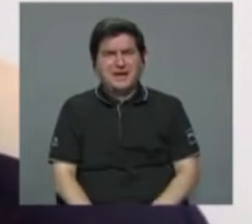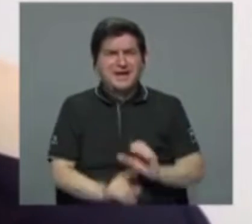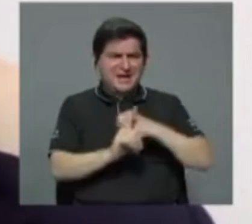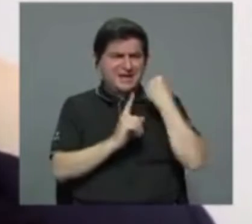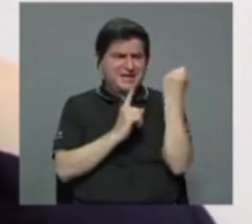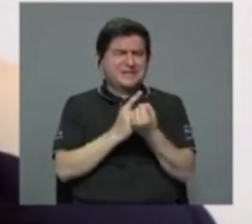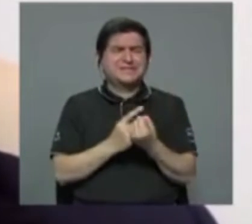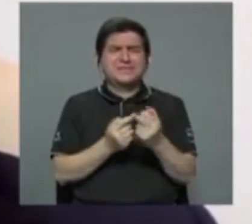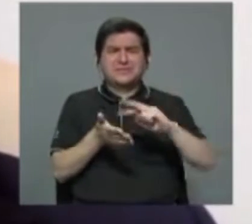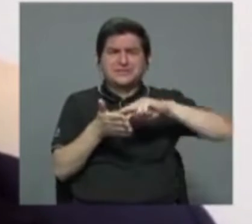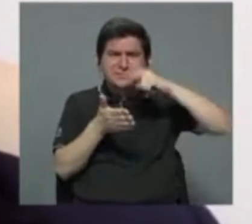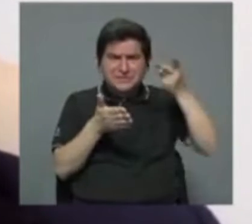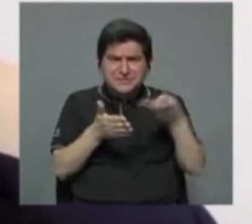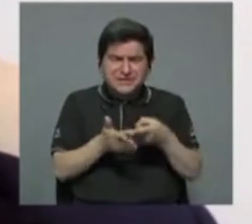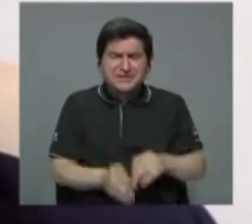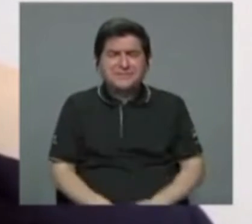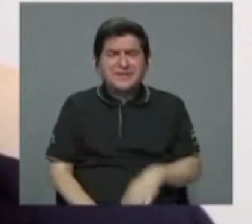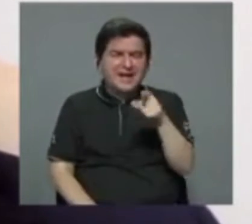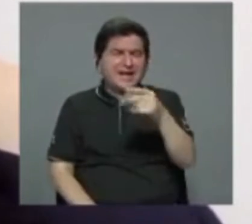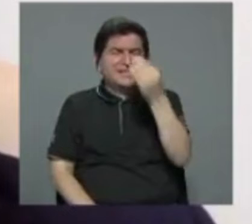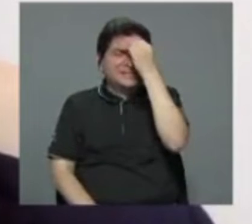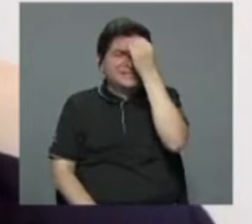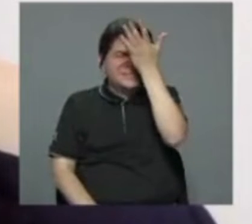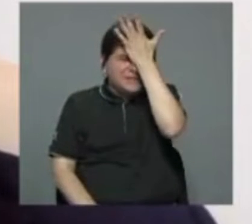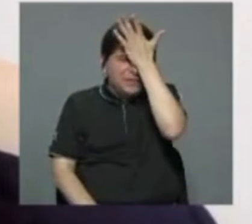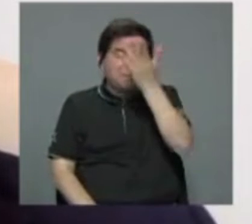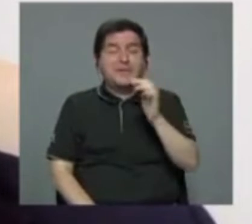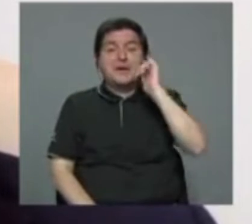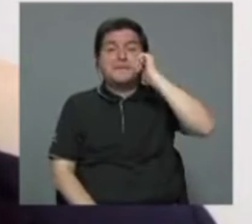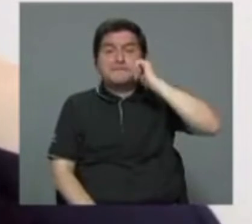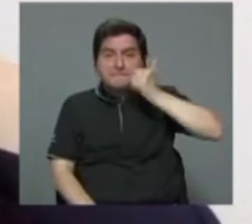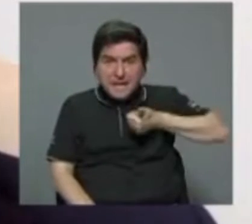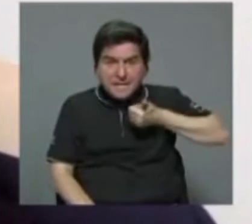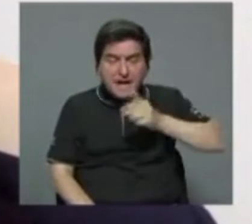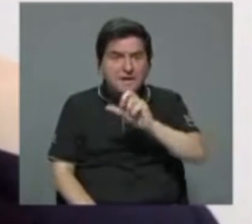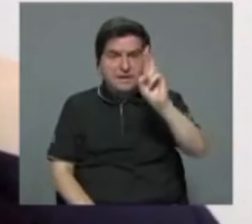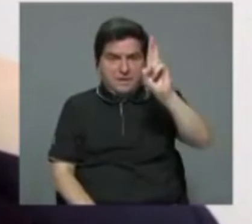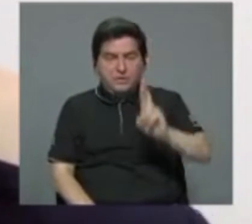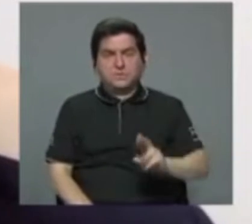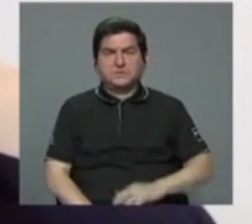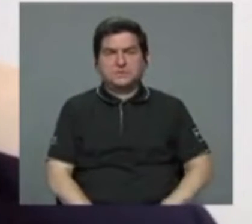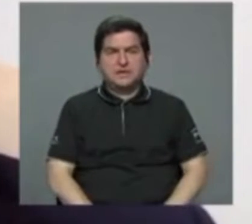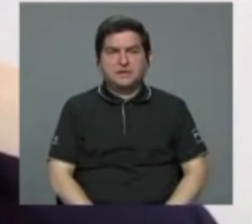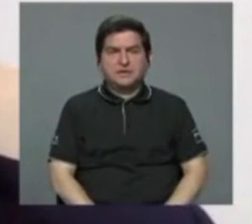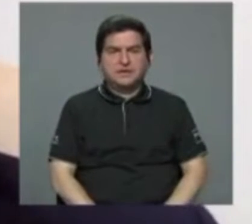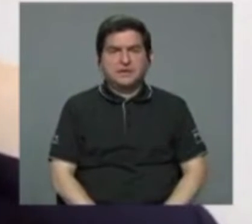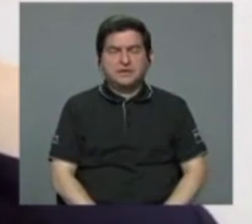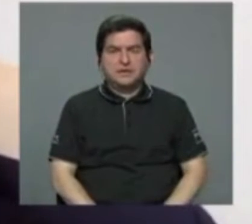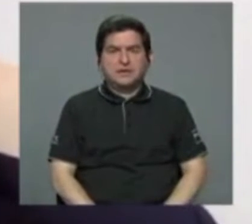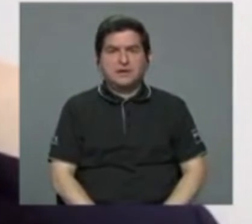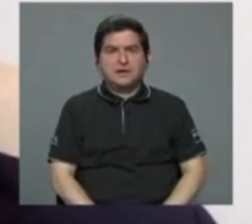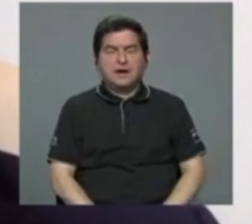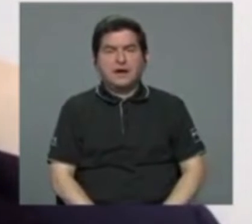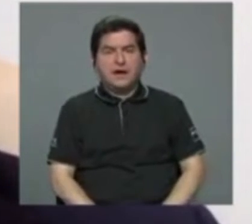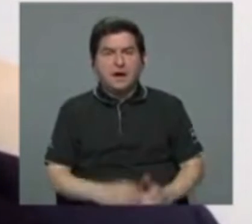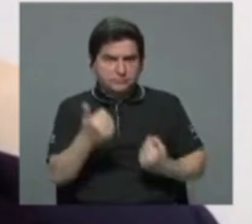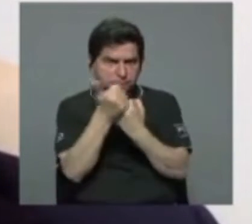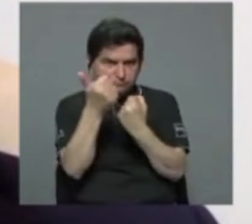condiciones que llevan a los traumas. Mañana Costa Rica